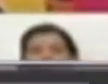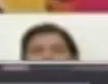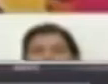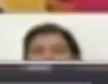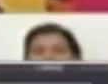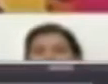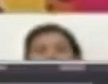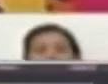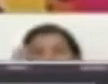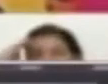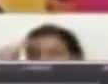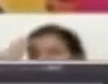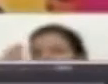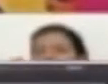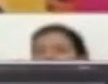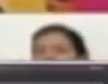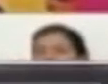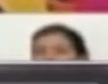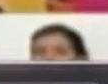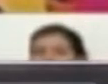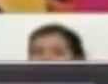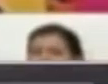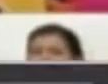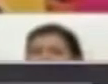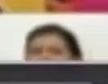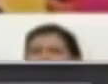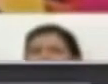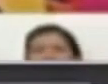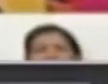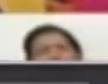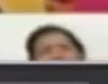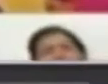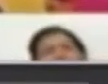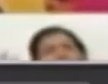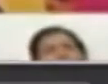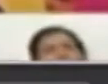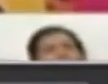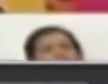En la agenda, pues. ¿Cómo fue que llamamos la agenda en el tercer congreso?